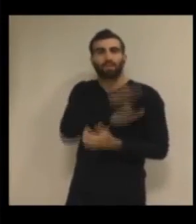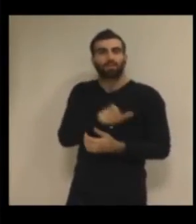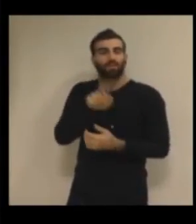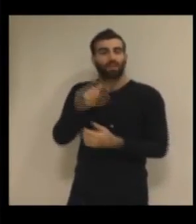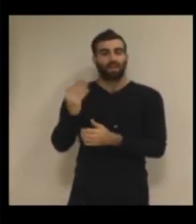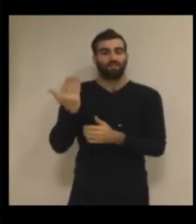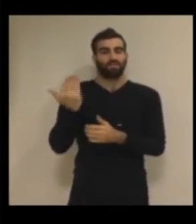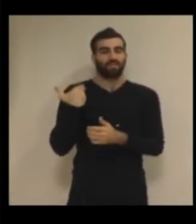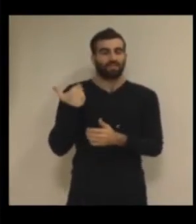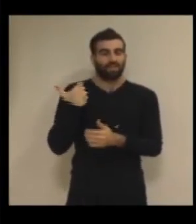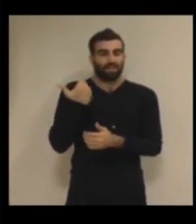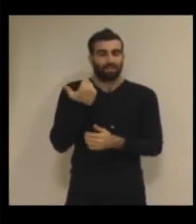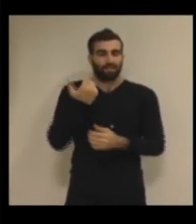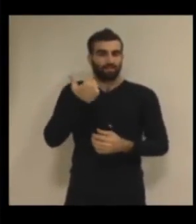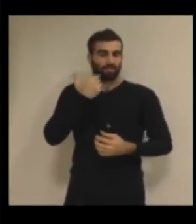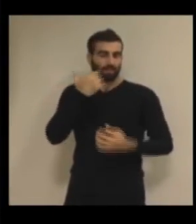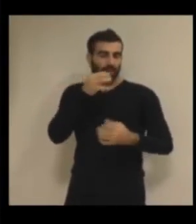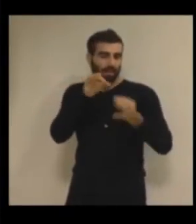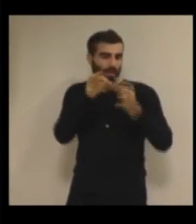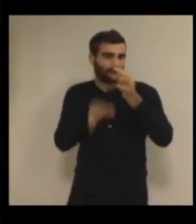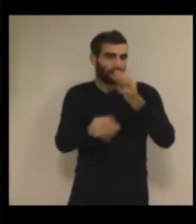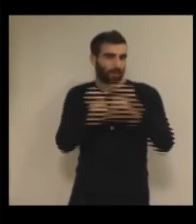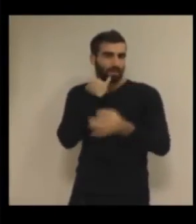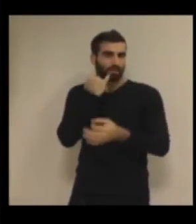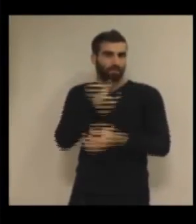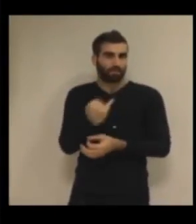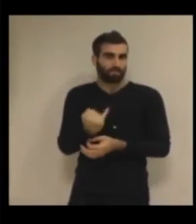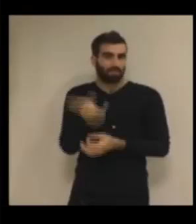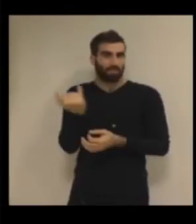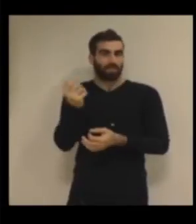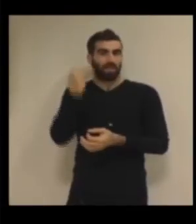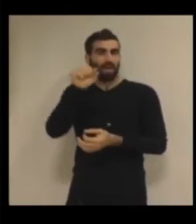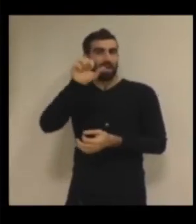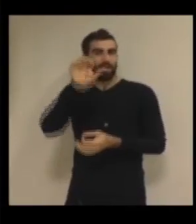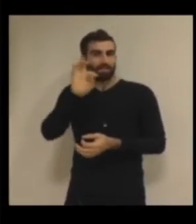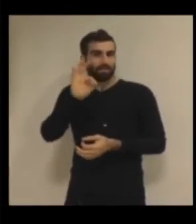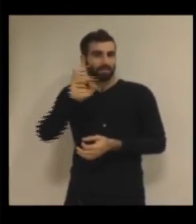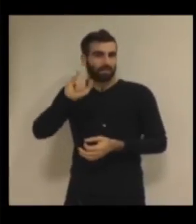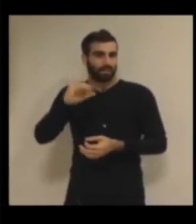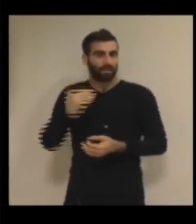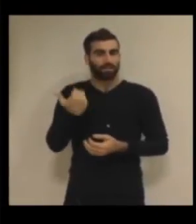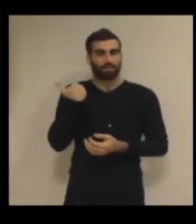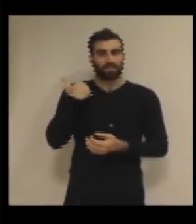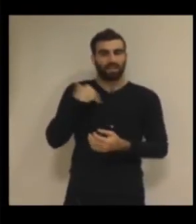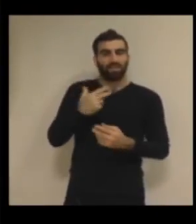medular, pues con ASTIC ya tiene muchas facilidades para poder, por ejemplo,